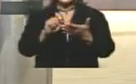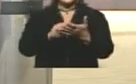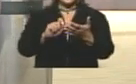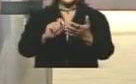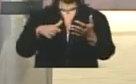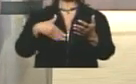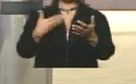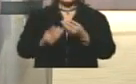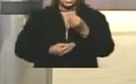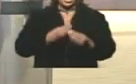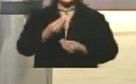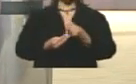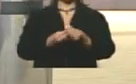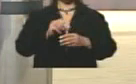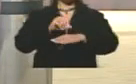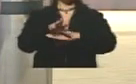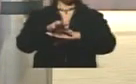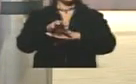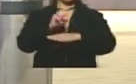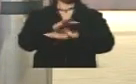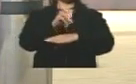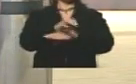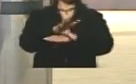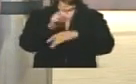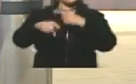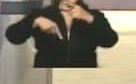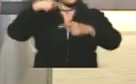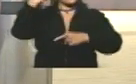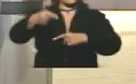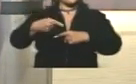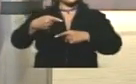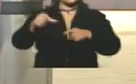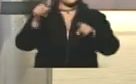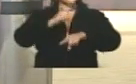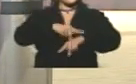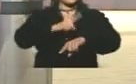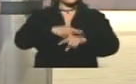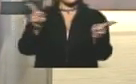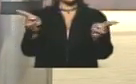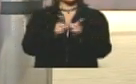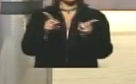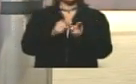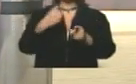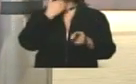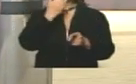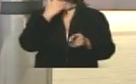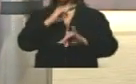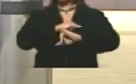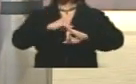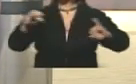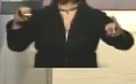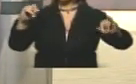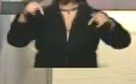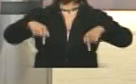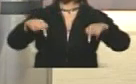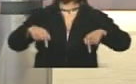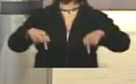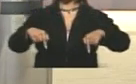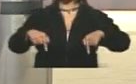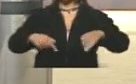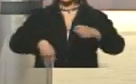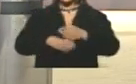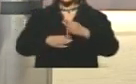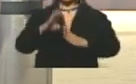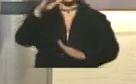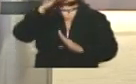que lo hagas y nos envíes tus sugerencias para la próxima temporada, ya que esta está a punto de finalizar. Ahora, bueno, nos vamos a